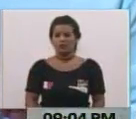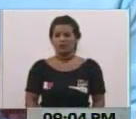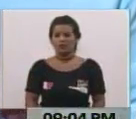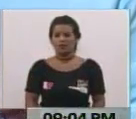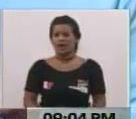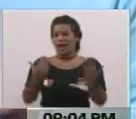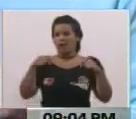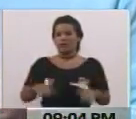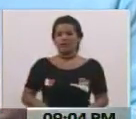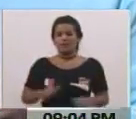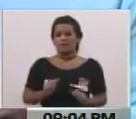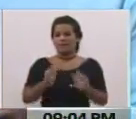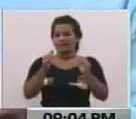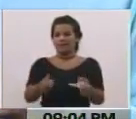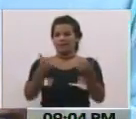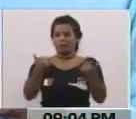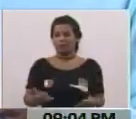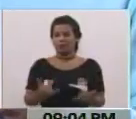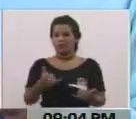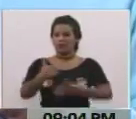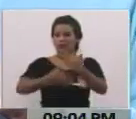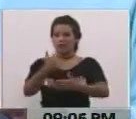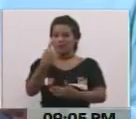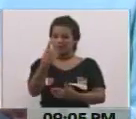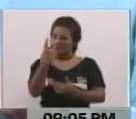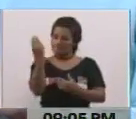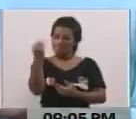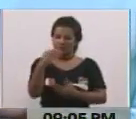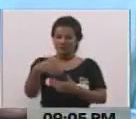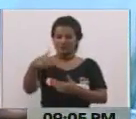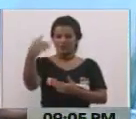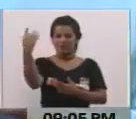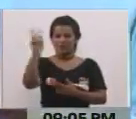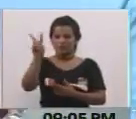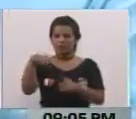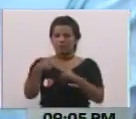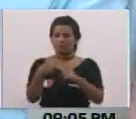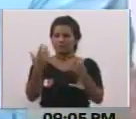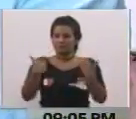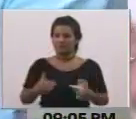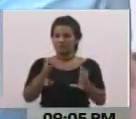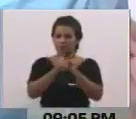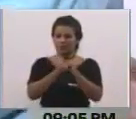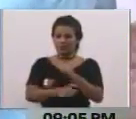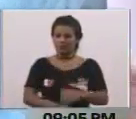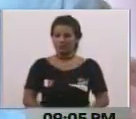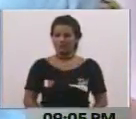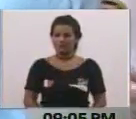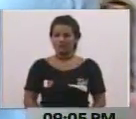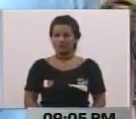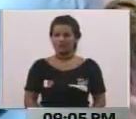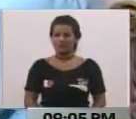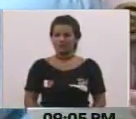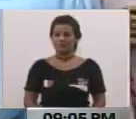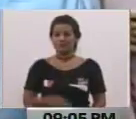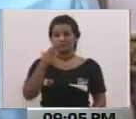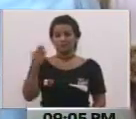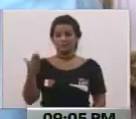Esto apenas es el principio de lo que viene para Venezuela y para Junior Morro. Así es. Aquí está tu estrella.